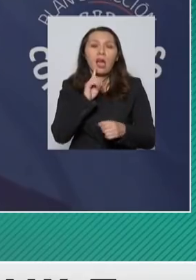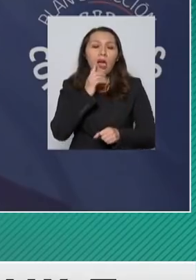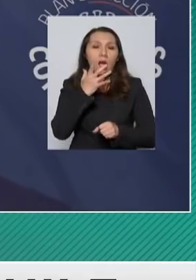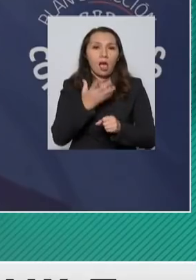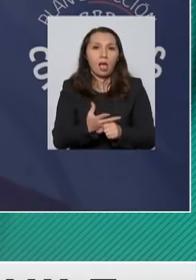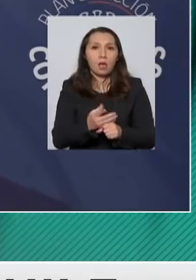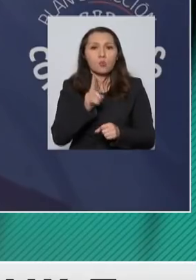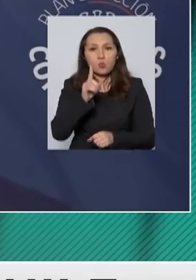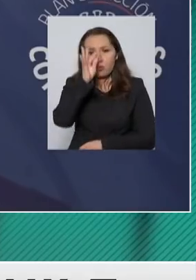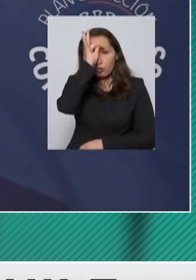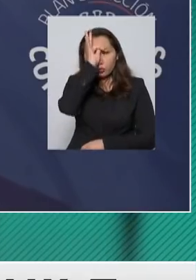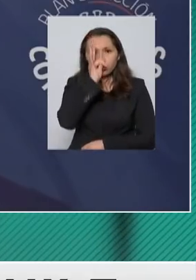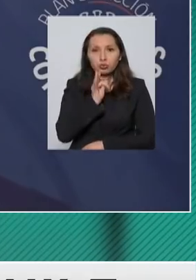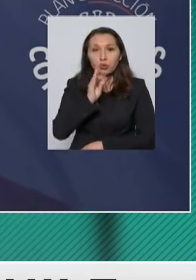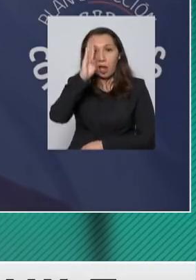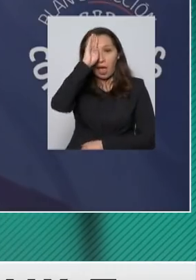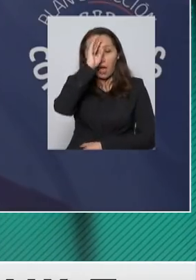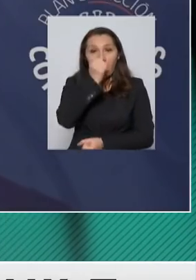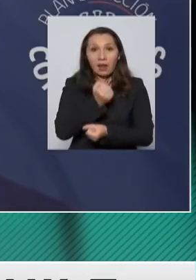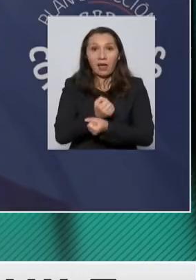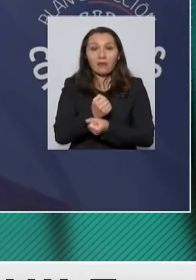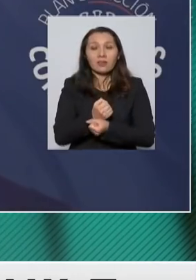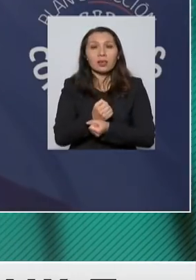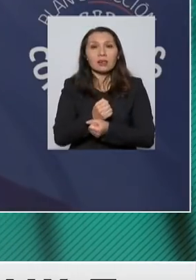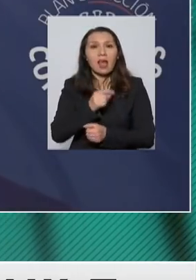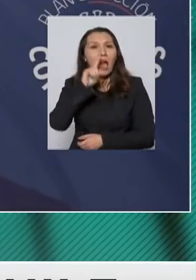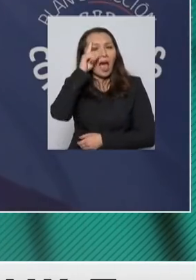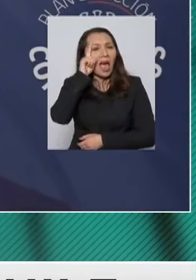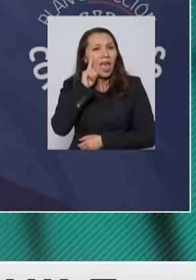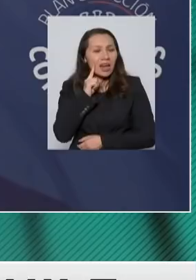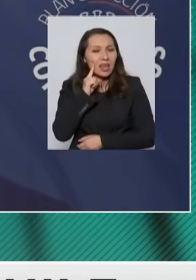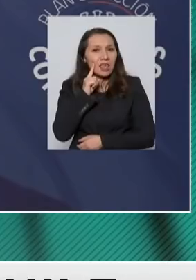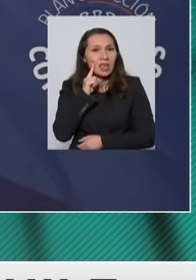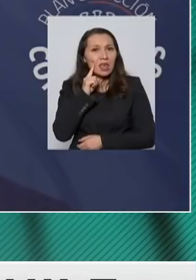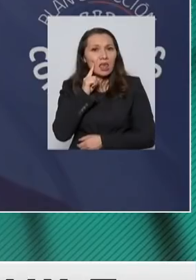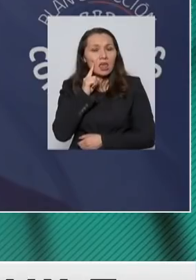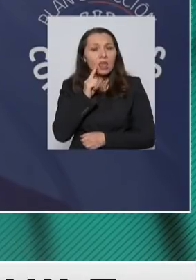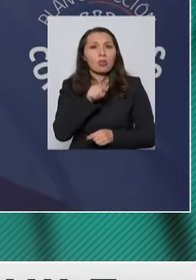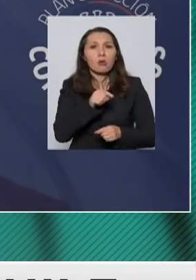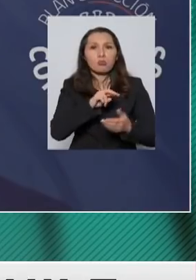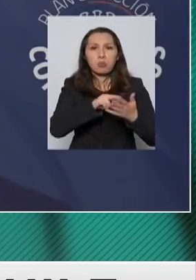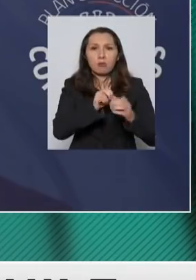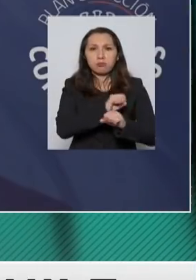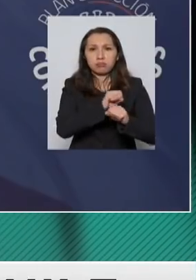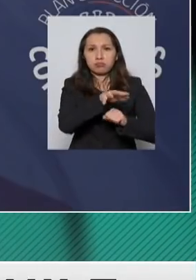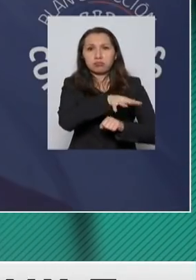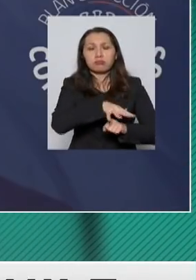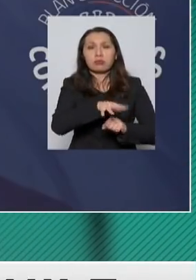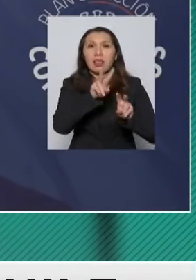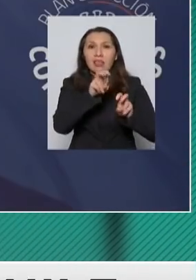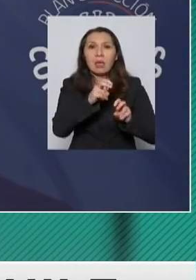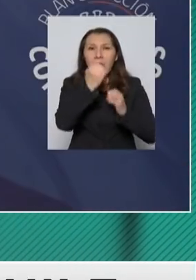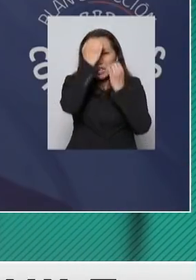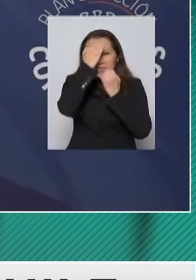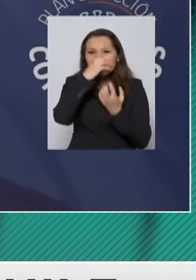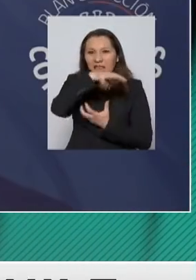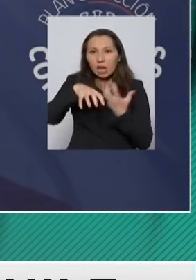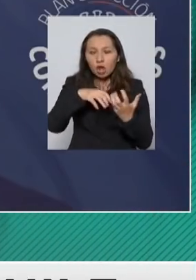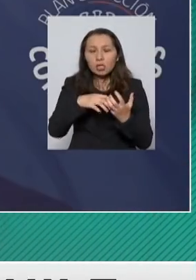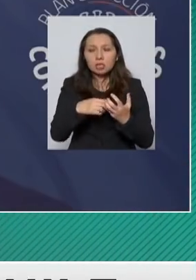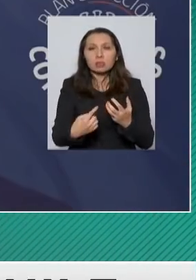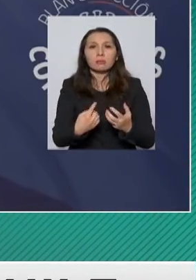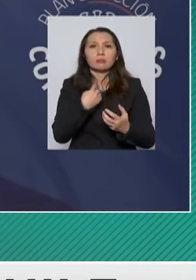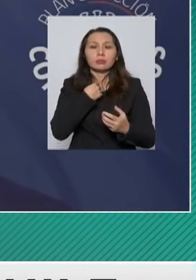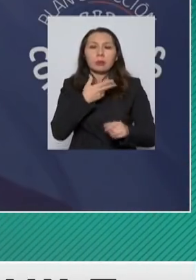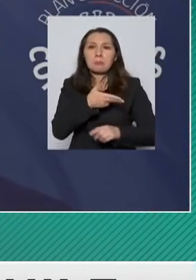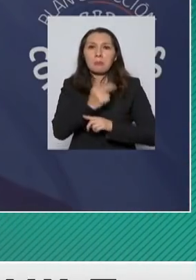tenemos un funcionario de carabineros herido en un atentado de carácter terrorista